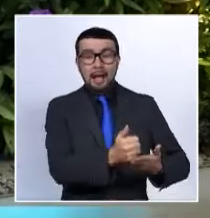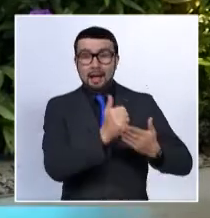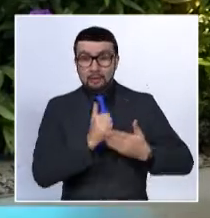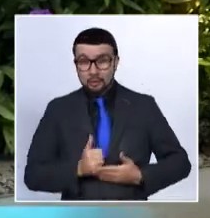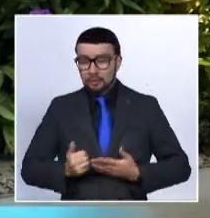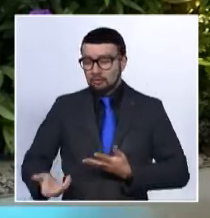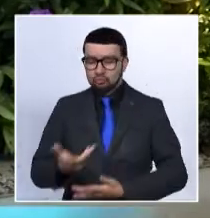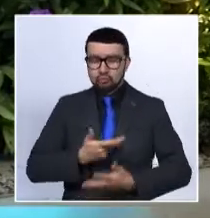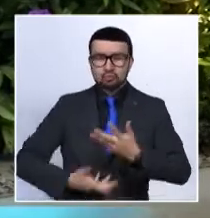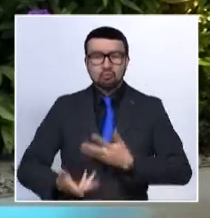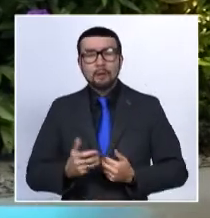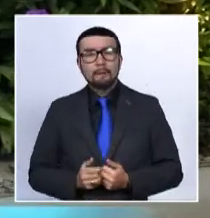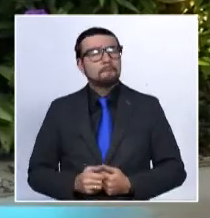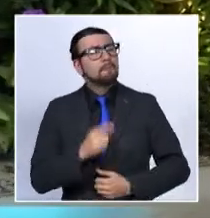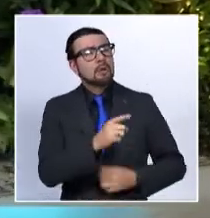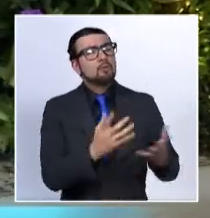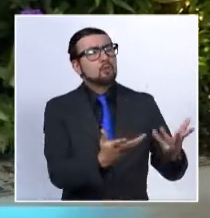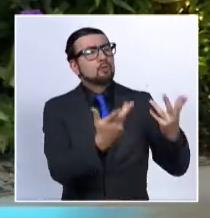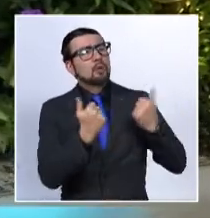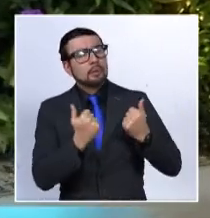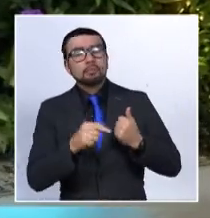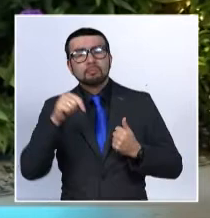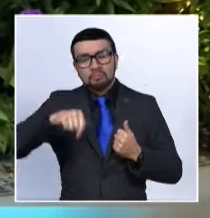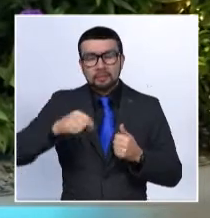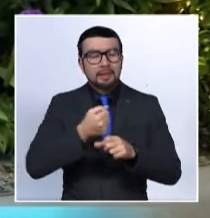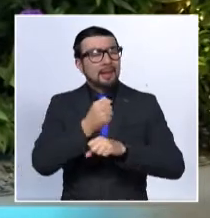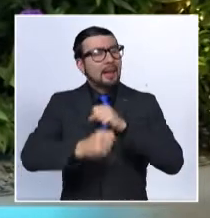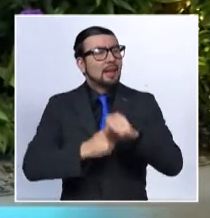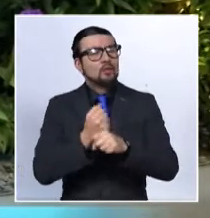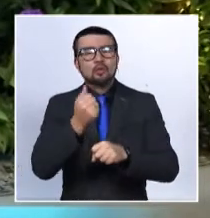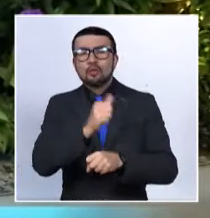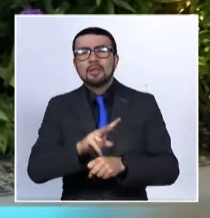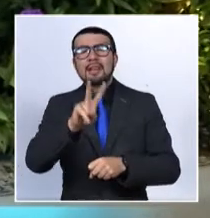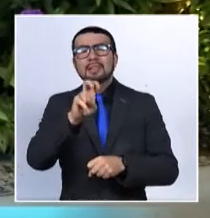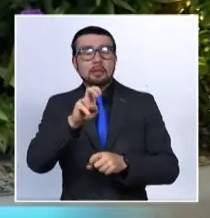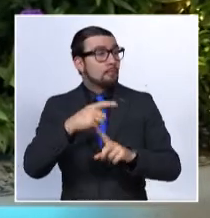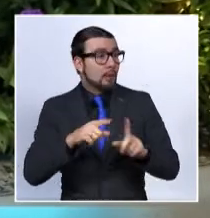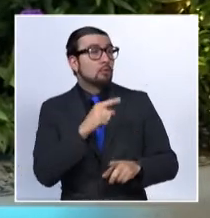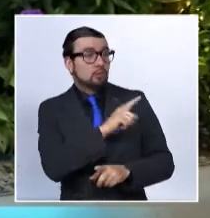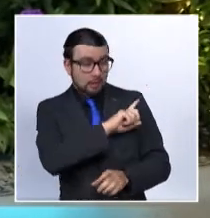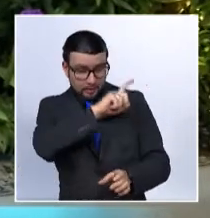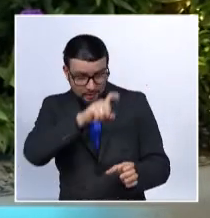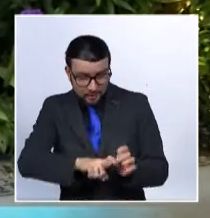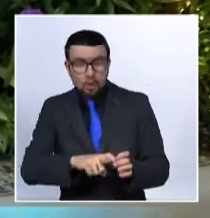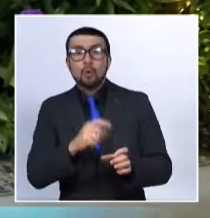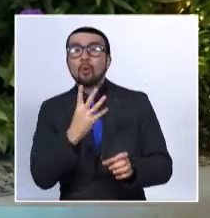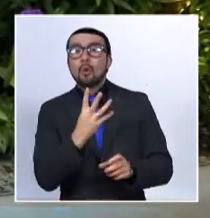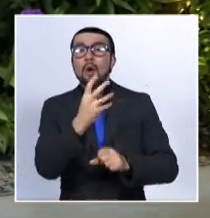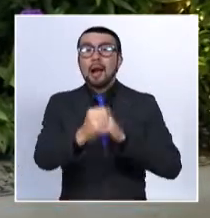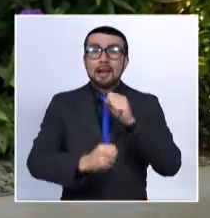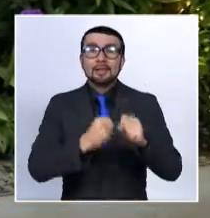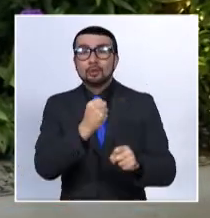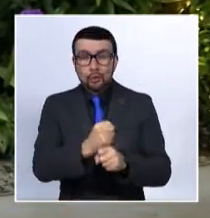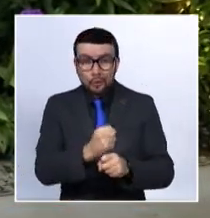en estos 17 años de Conexión Vital, pero en estos 4 años que estamos